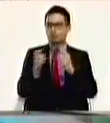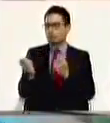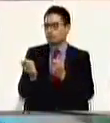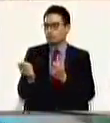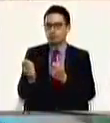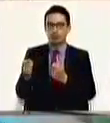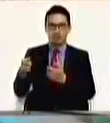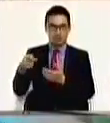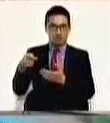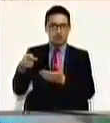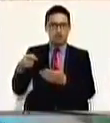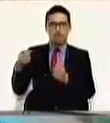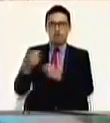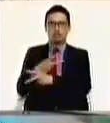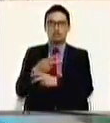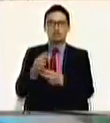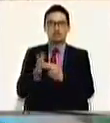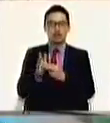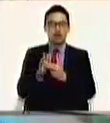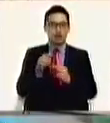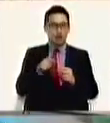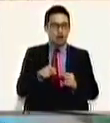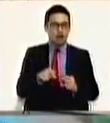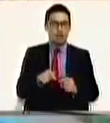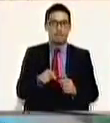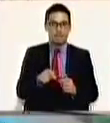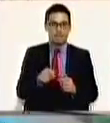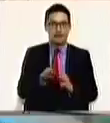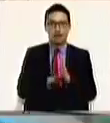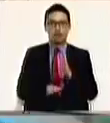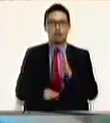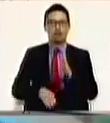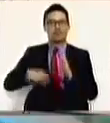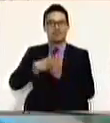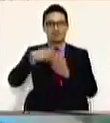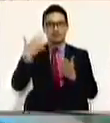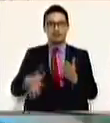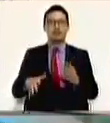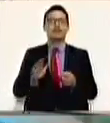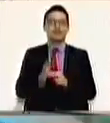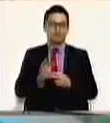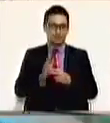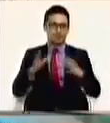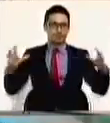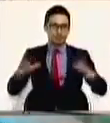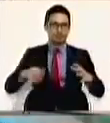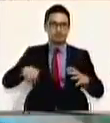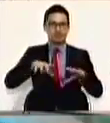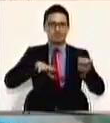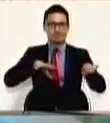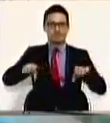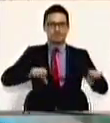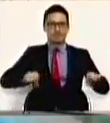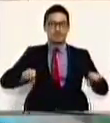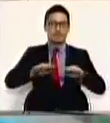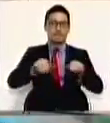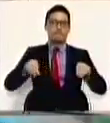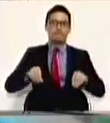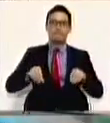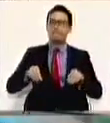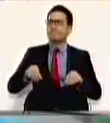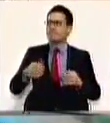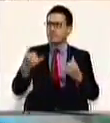y en lugar de abaratarse su predio, se le encarece. Pues bien, se explica en la concentración de la tierra. Esto es algo comúnmente aceptado y